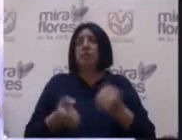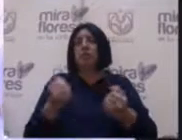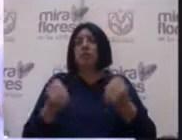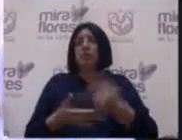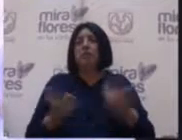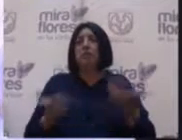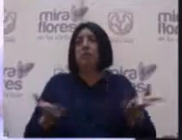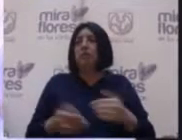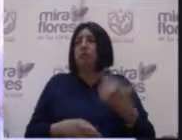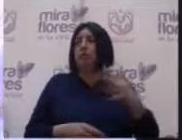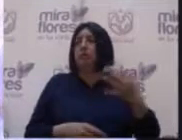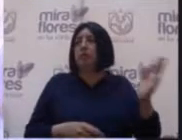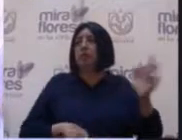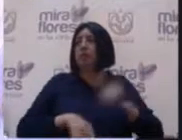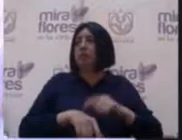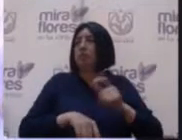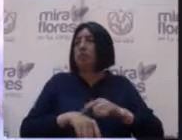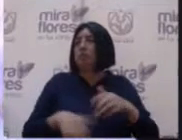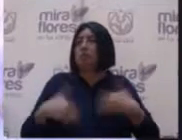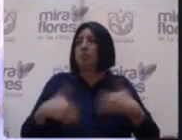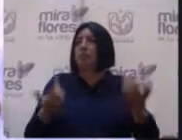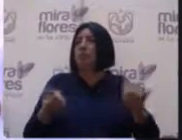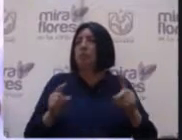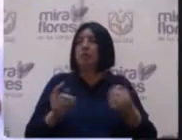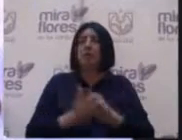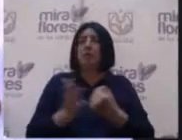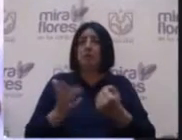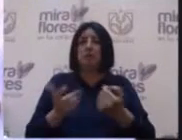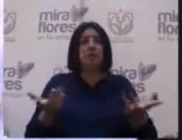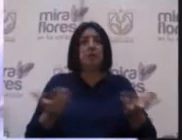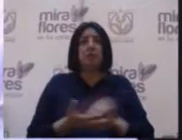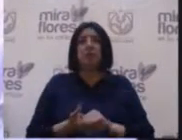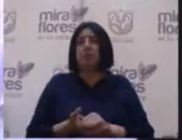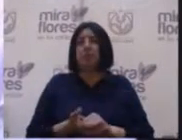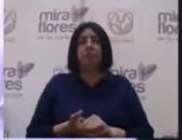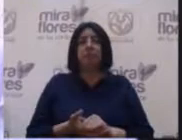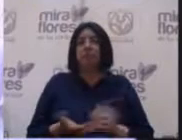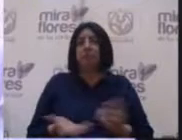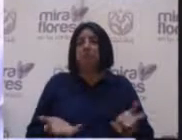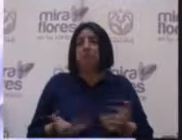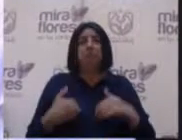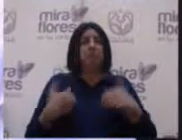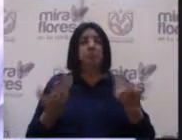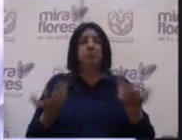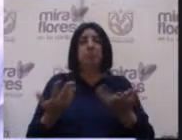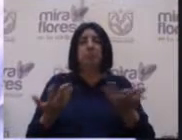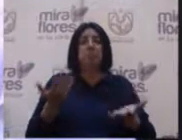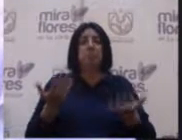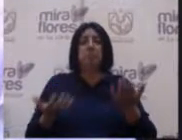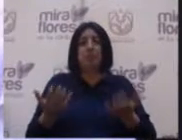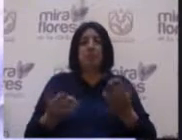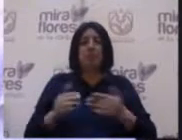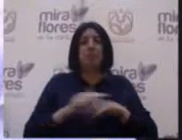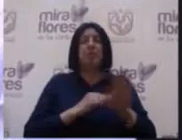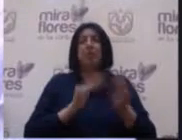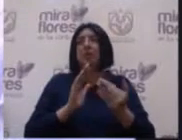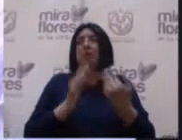en la que en cualquier momento podemos tener un incidente, un accidente, y podemos ir de repente hasta la